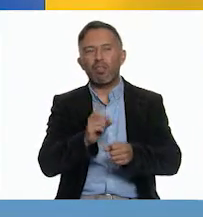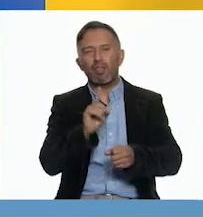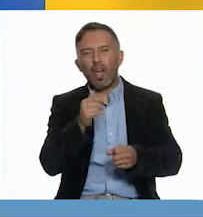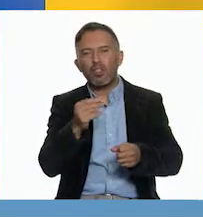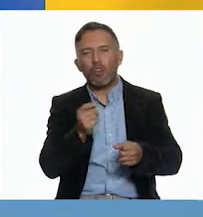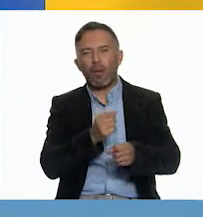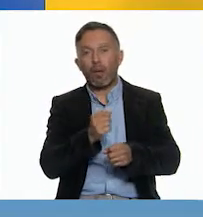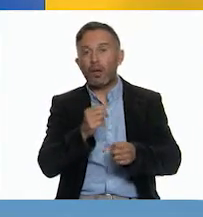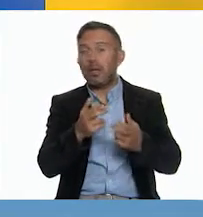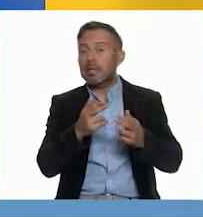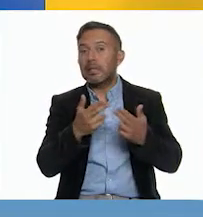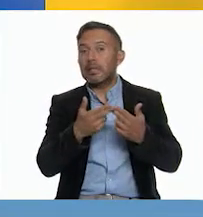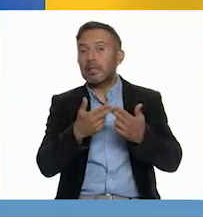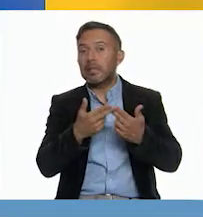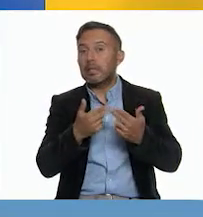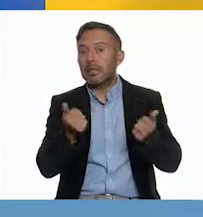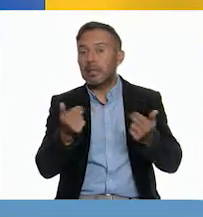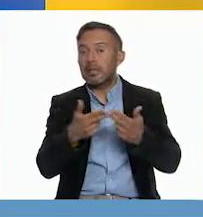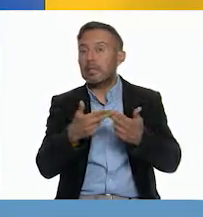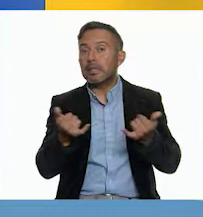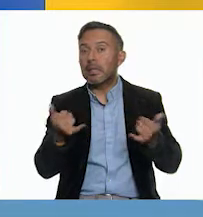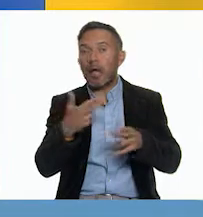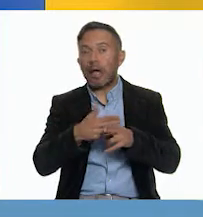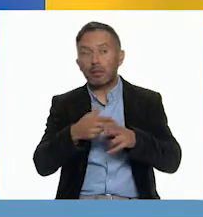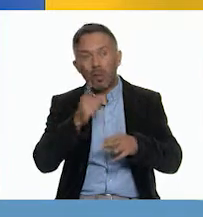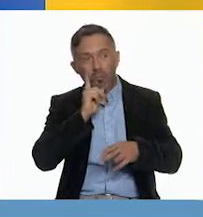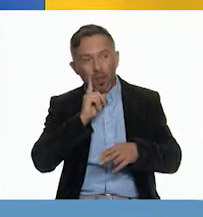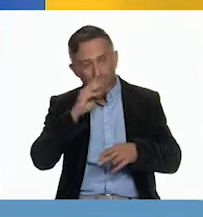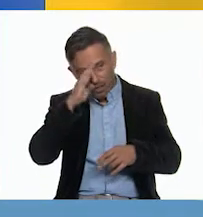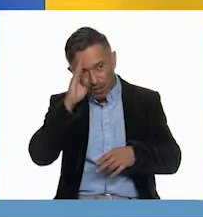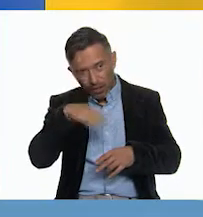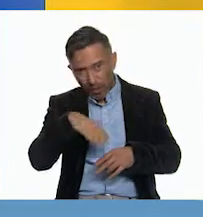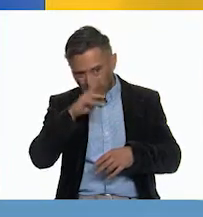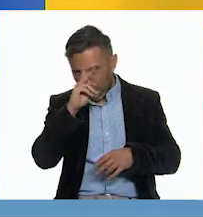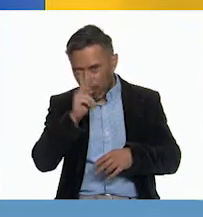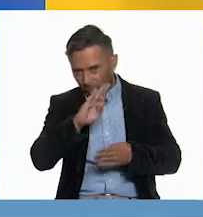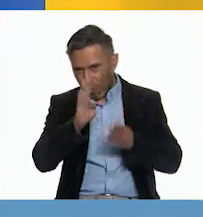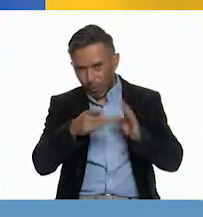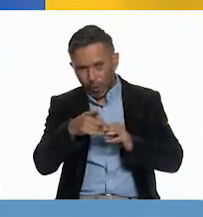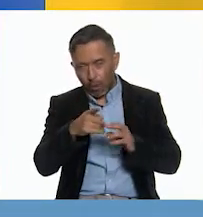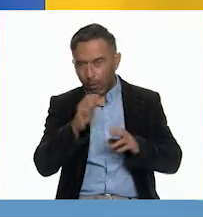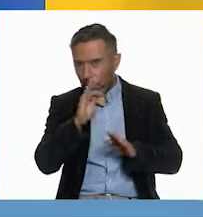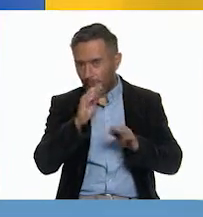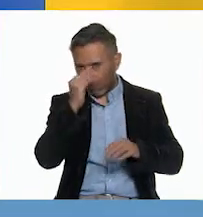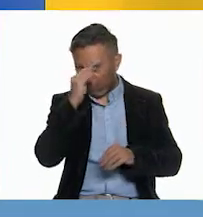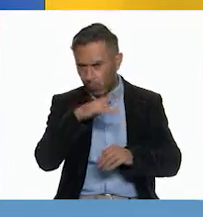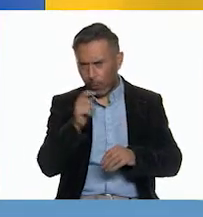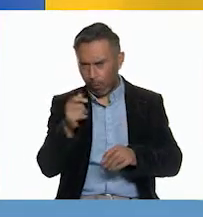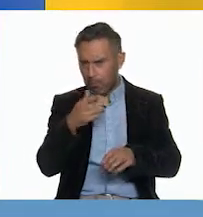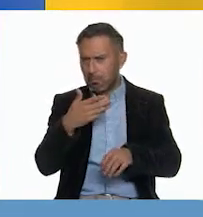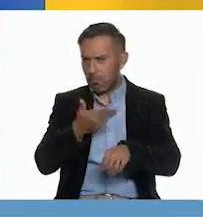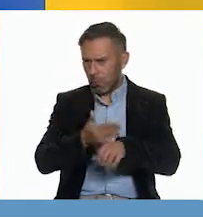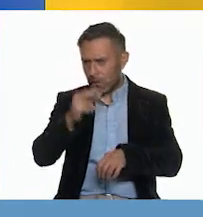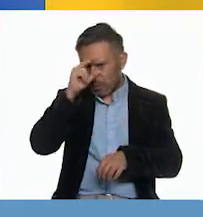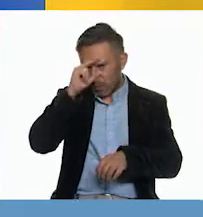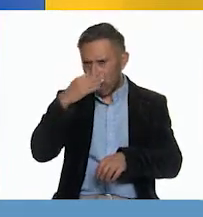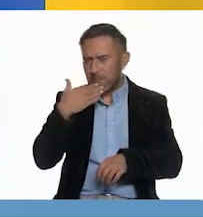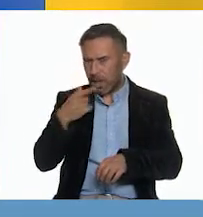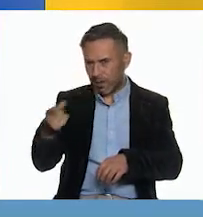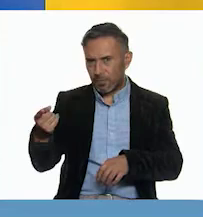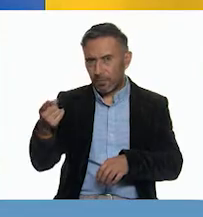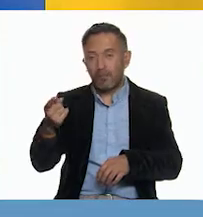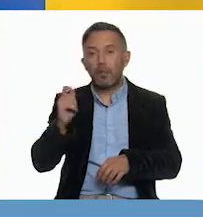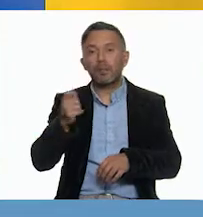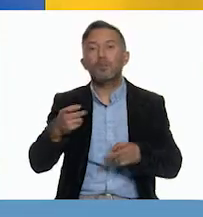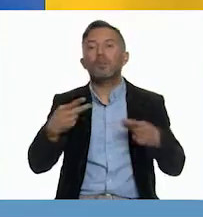mundo. Me gusta su ejemplo porque actuó con mucha sabiduría, de forma que finalmente los